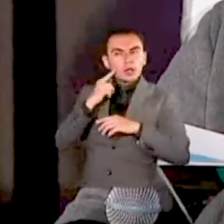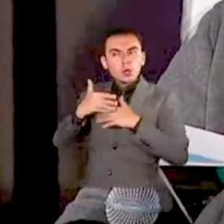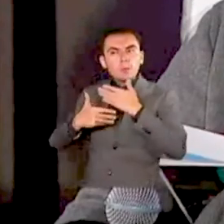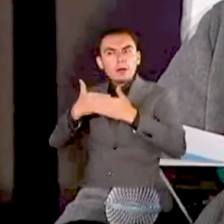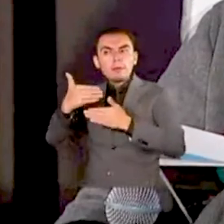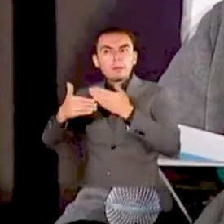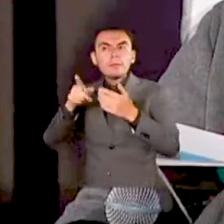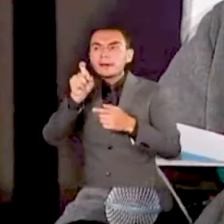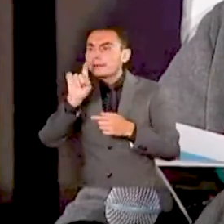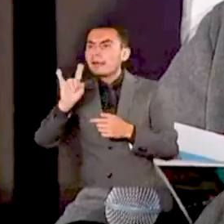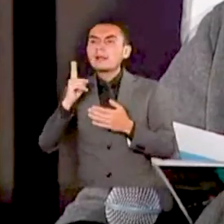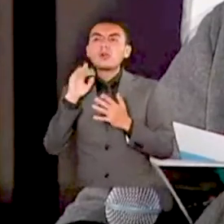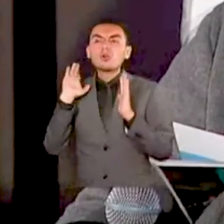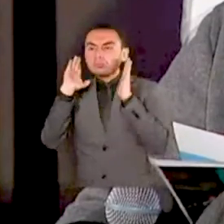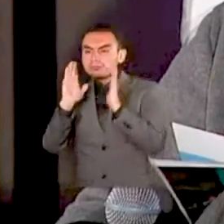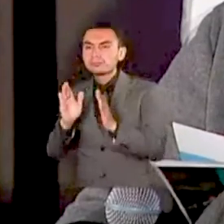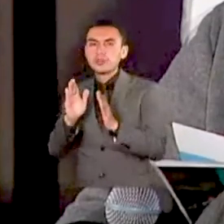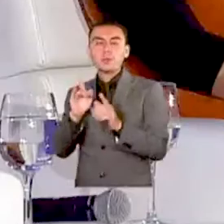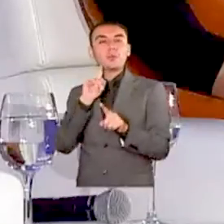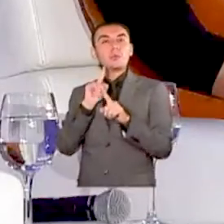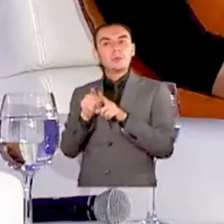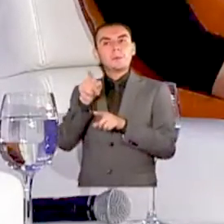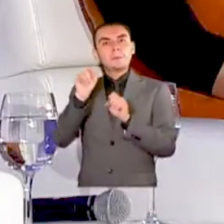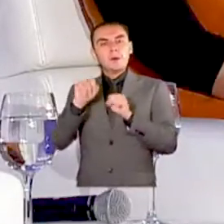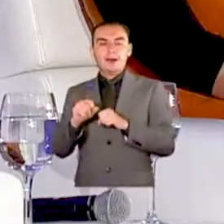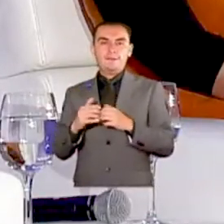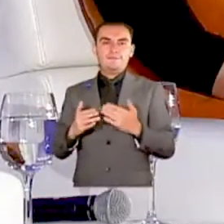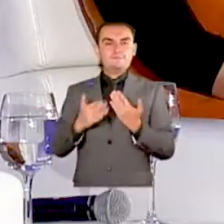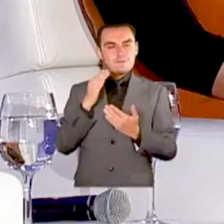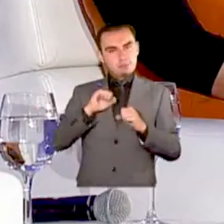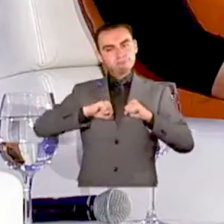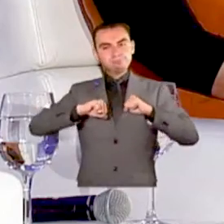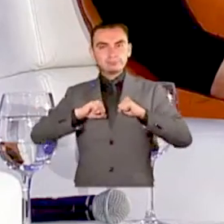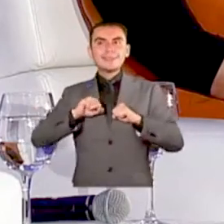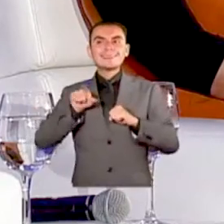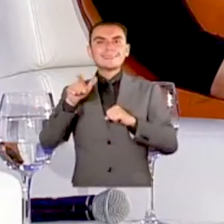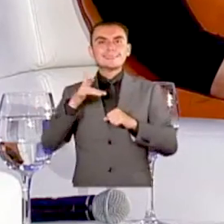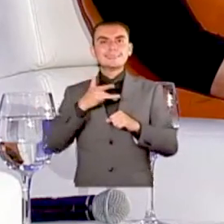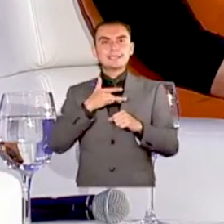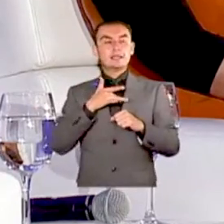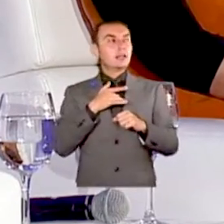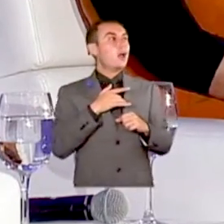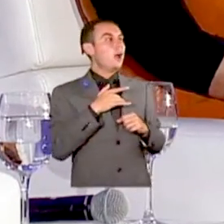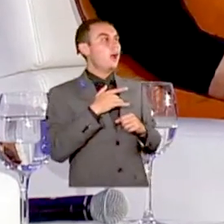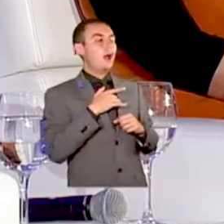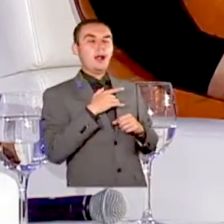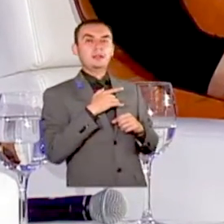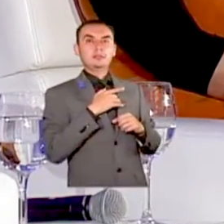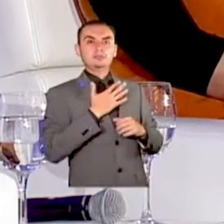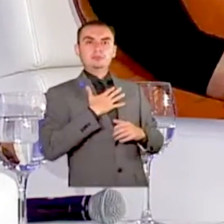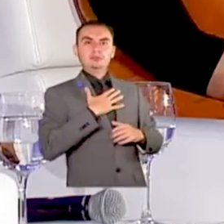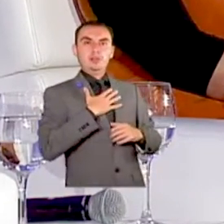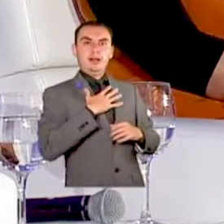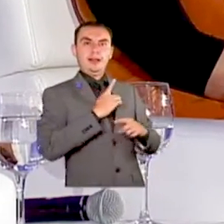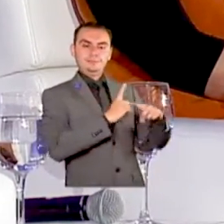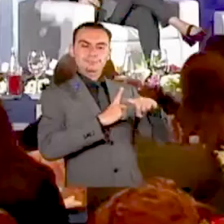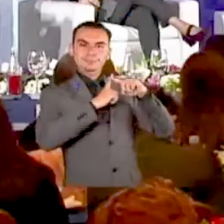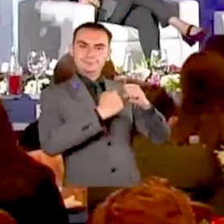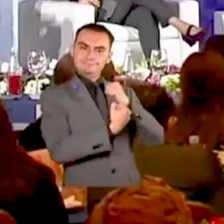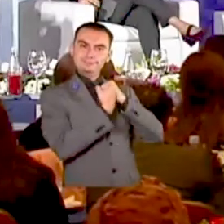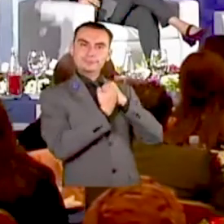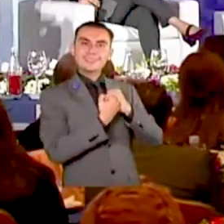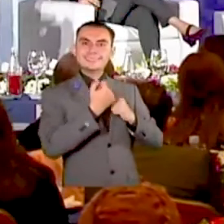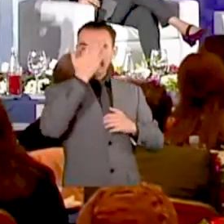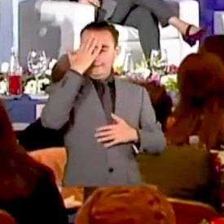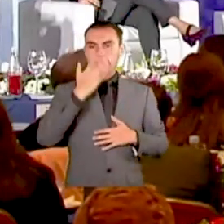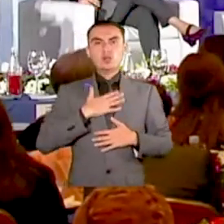todas esas procuradurías territoriales para que su labor sea mucho más fácil y sientan el respaldo y la solidaridad bajo el entendido de que somos